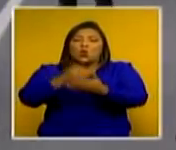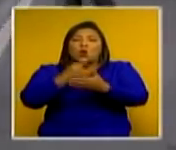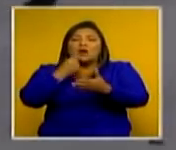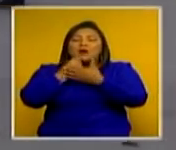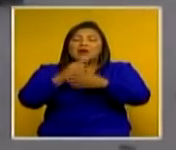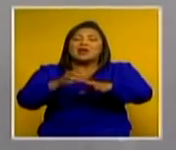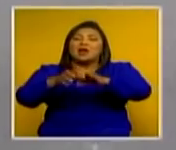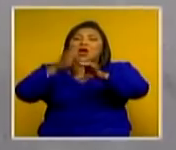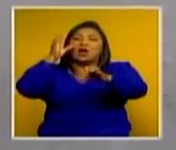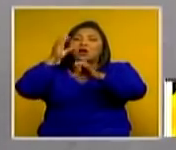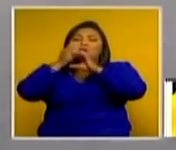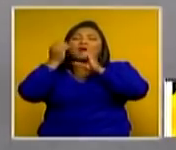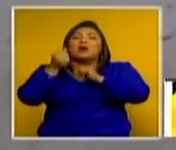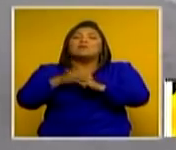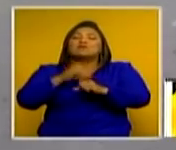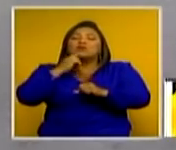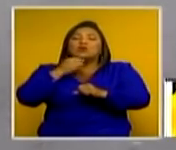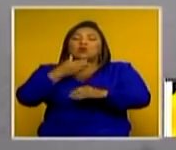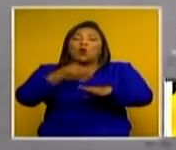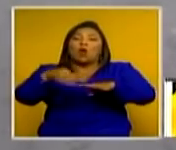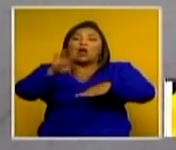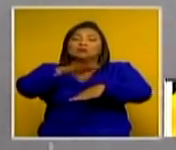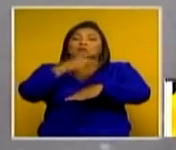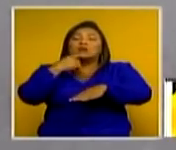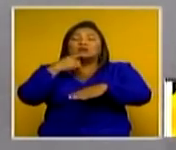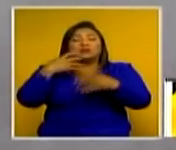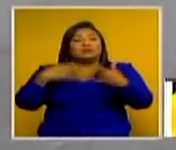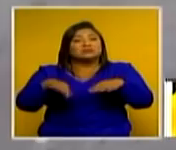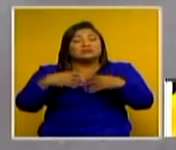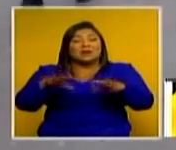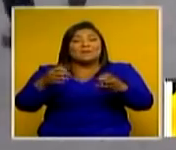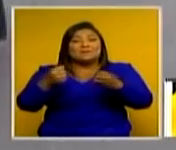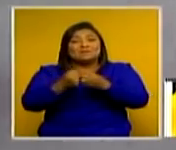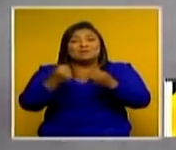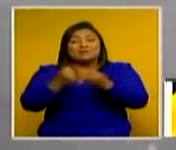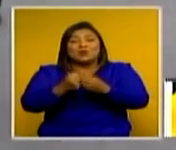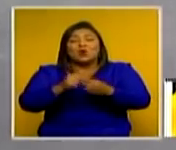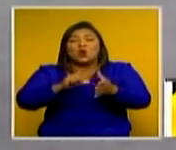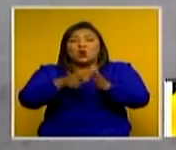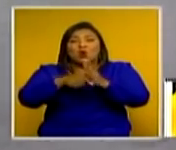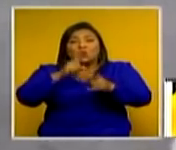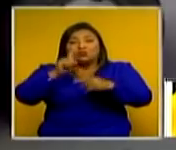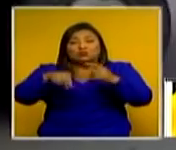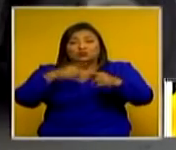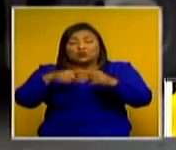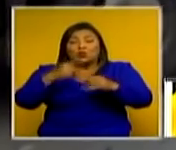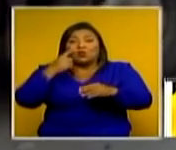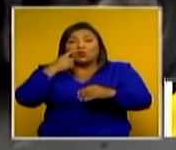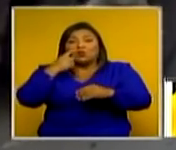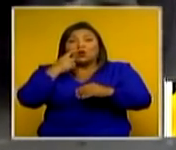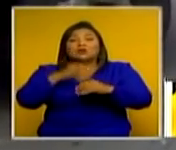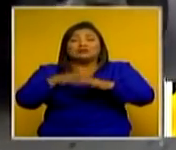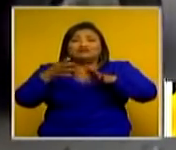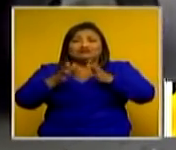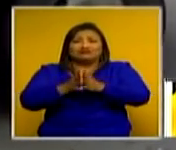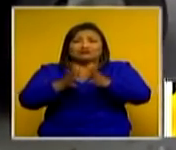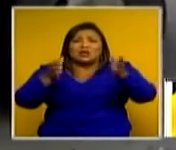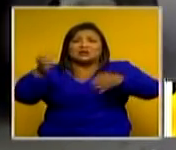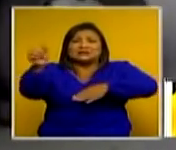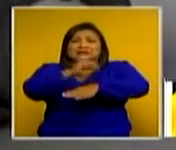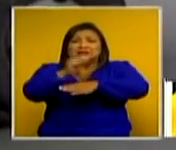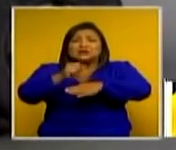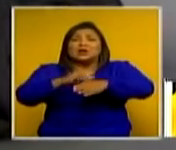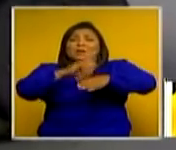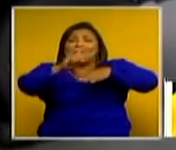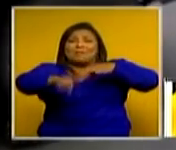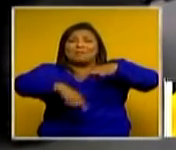del camino según información preliminar el accidente habría ocurrido luego de que aparentemente el trail red se le desprendiera un neumático